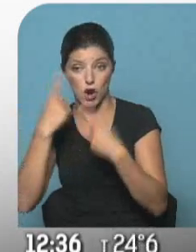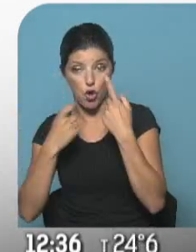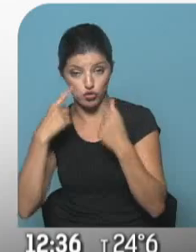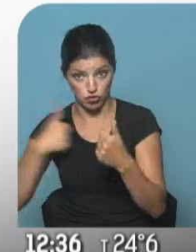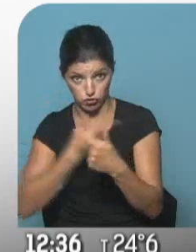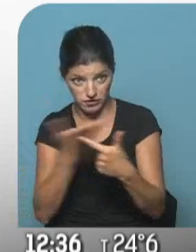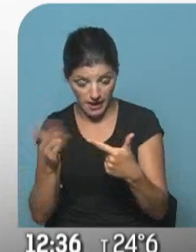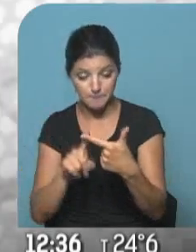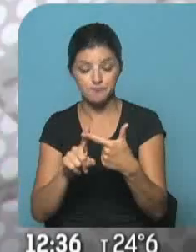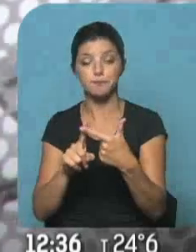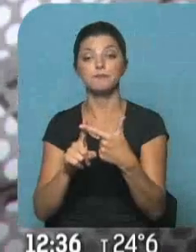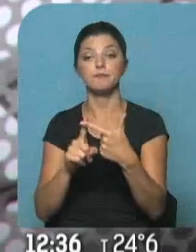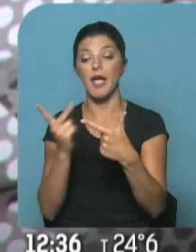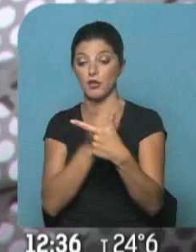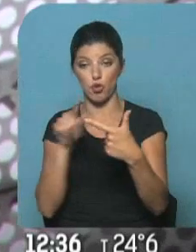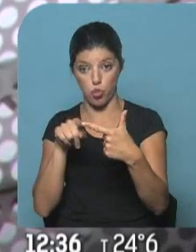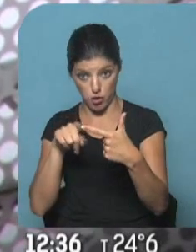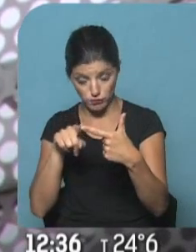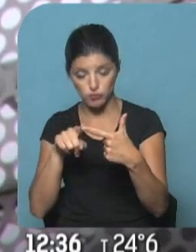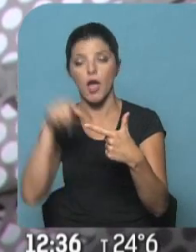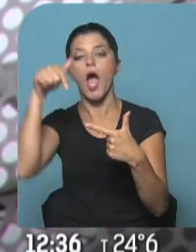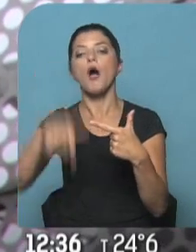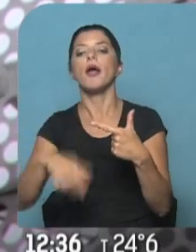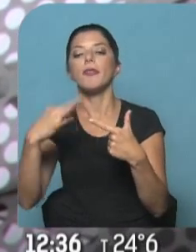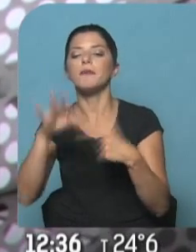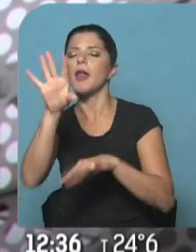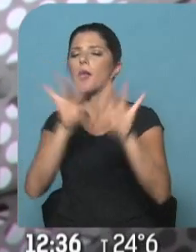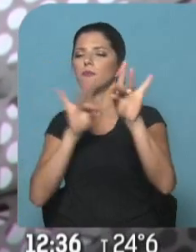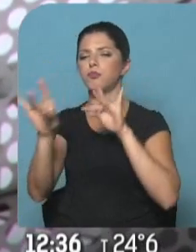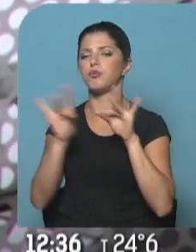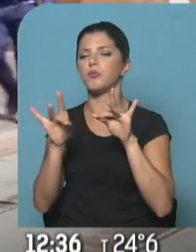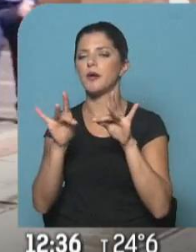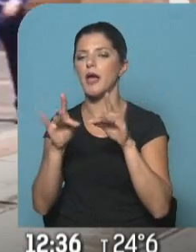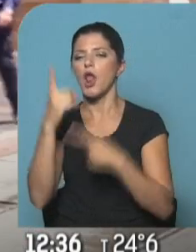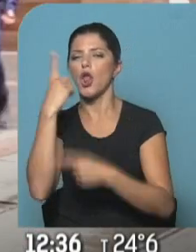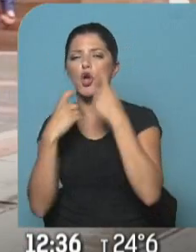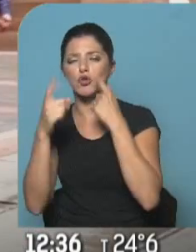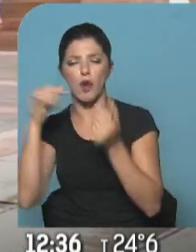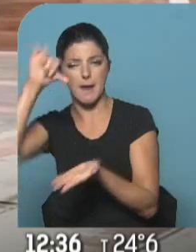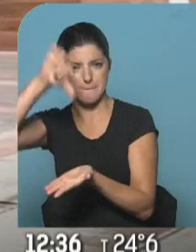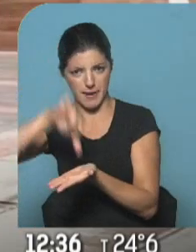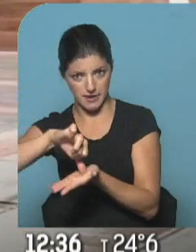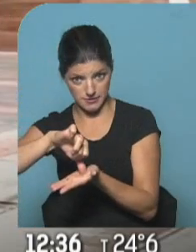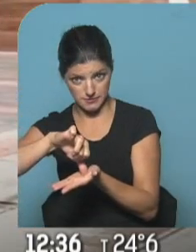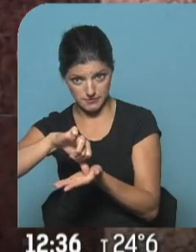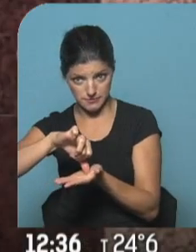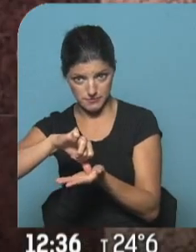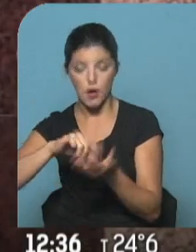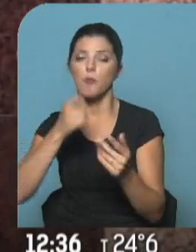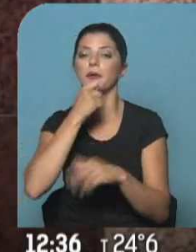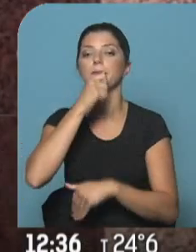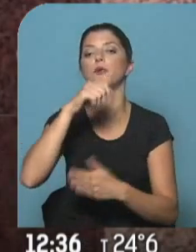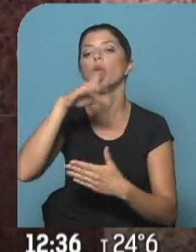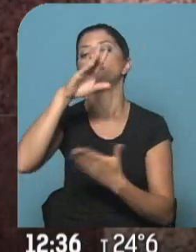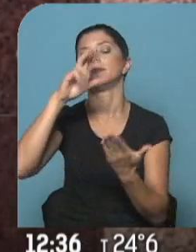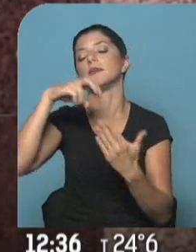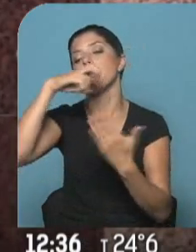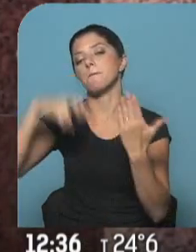encargados hasta el momento de la selección de las principales autoridades de control del país como Contralor, Procurador y Fiscal.